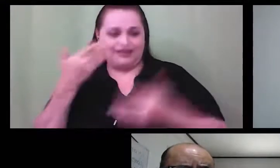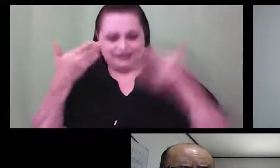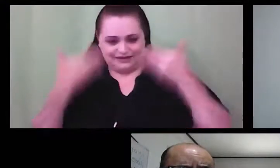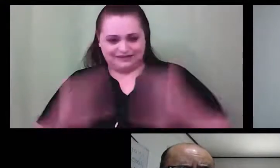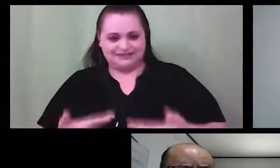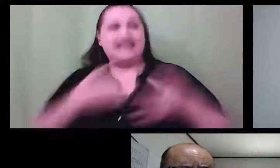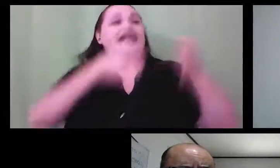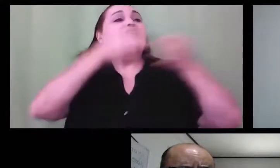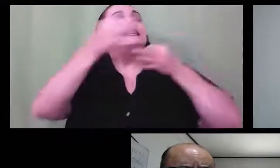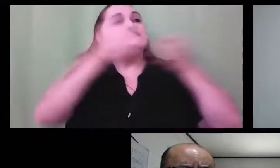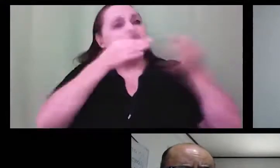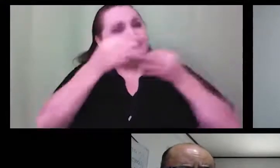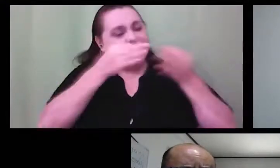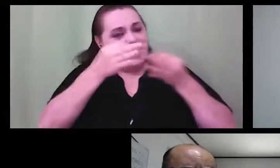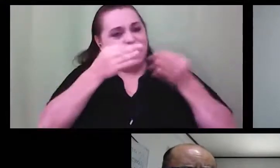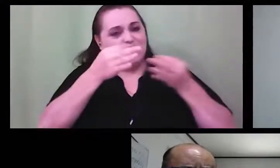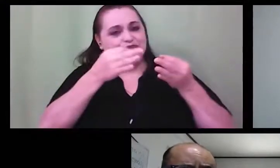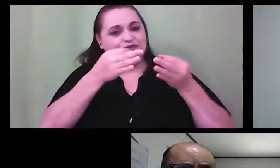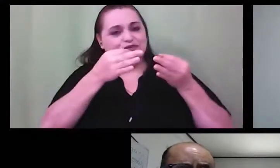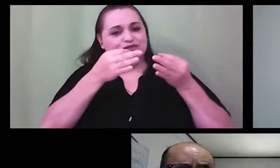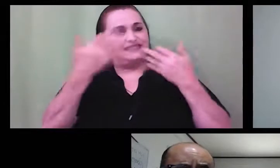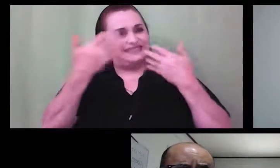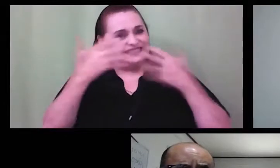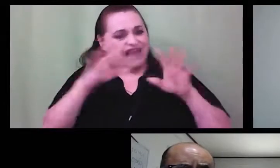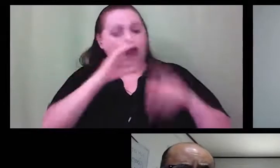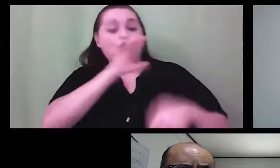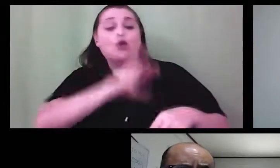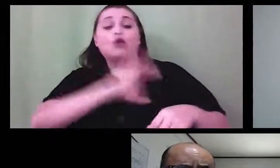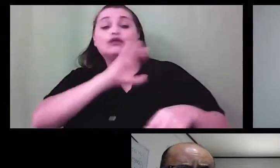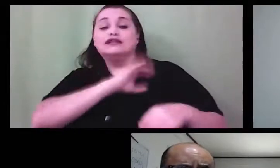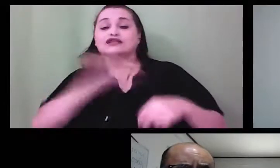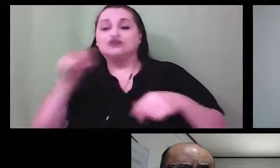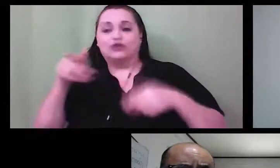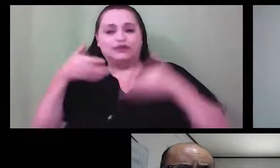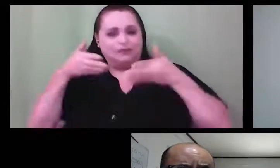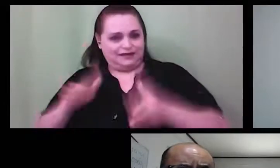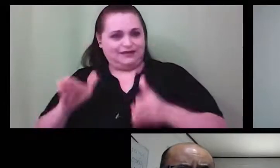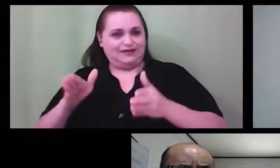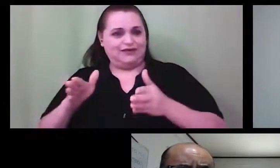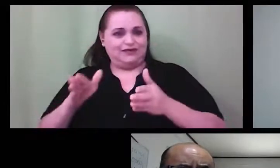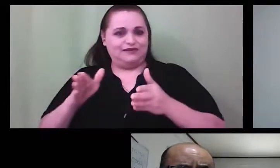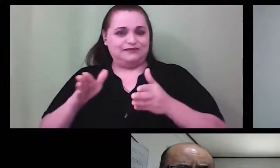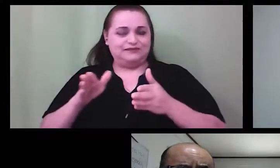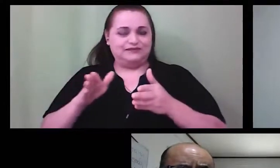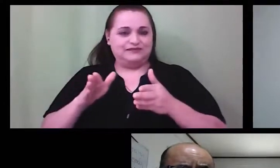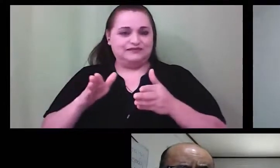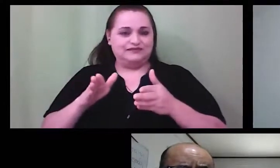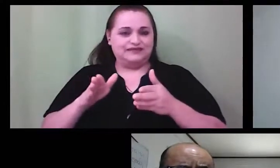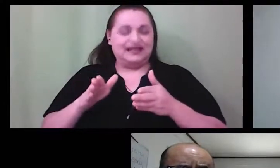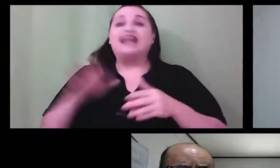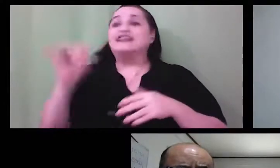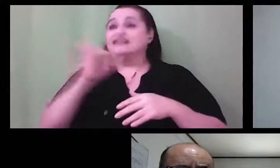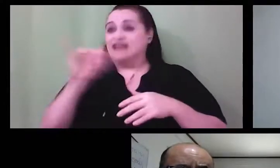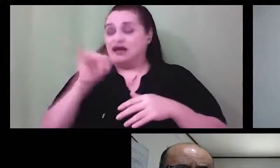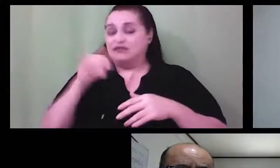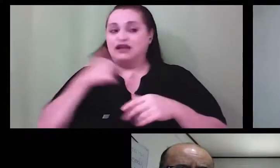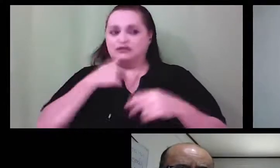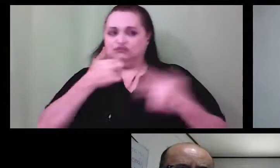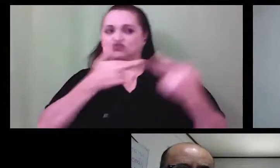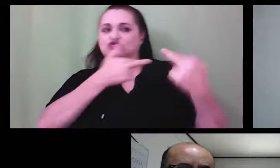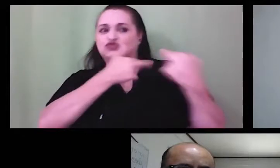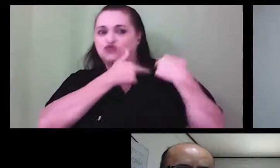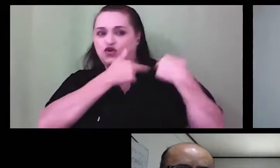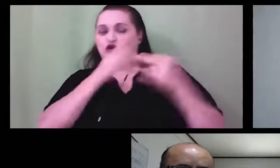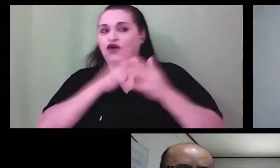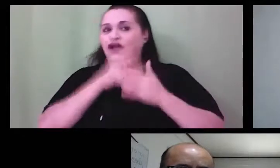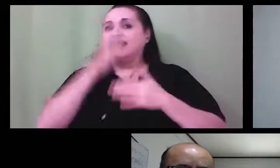ya explicamos realmente cuál era la condición de Carlos. Incluso nos tocó ir